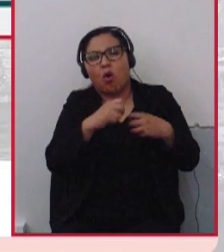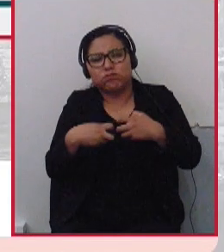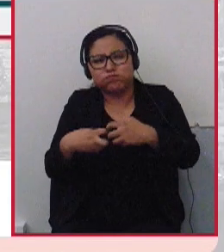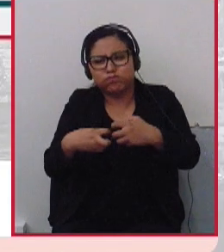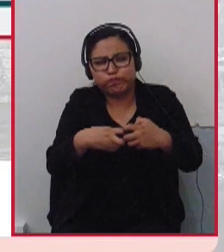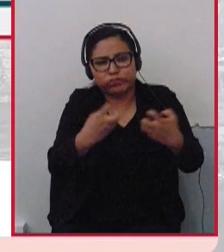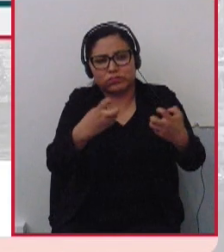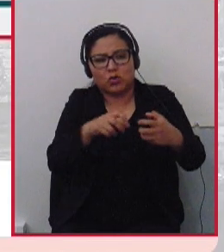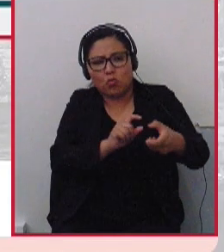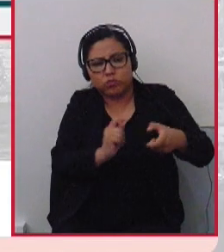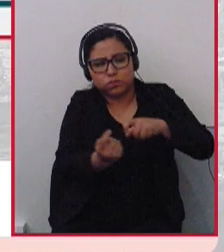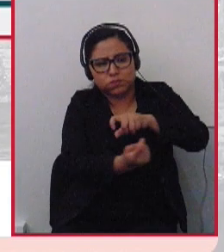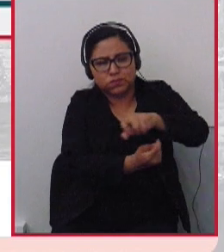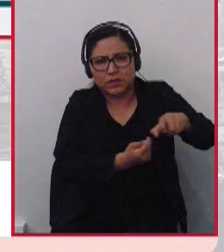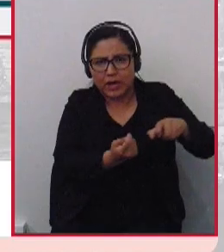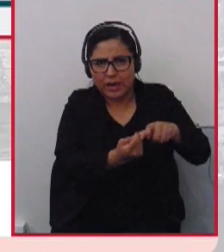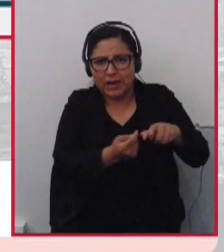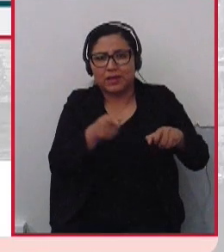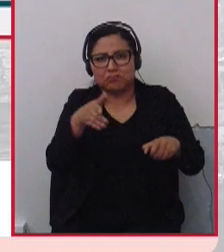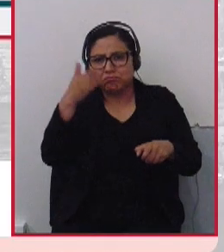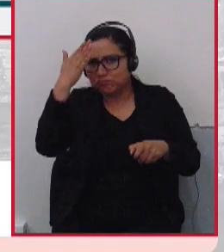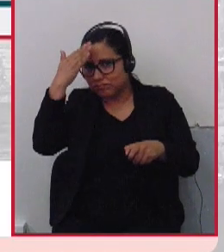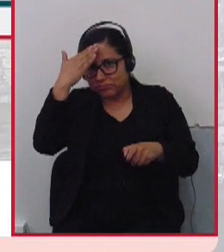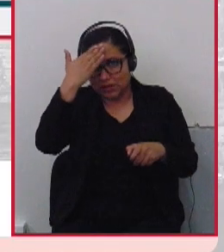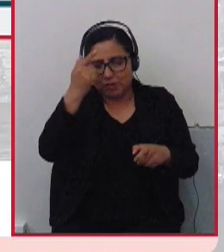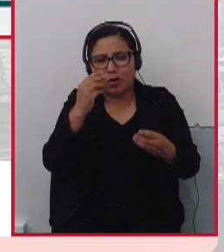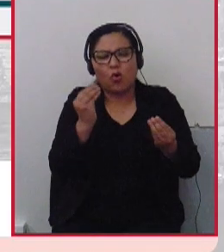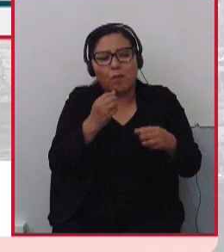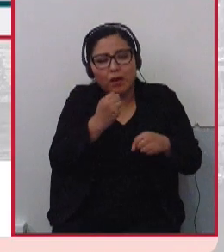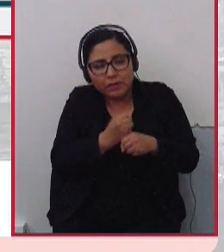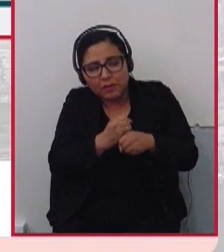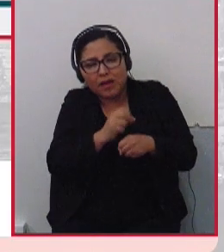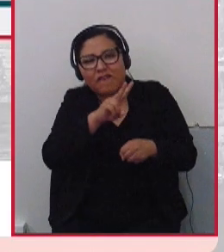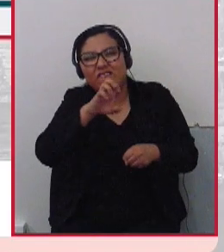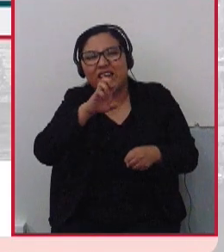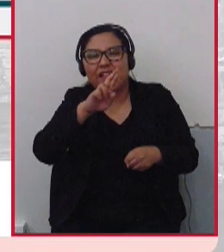cortocircuito, en los ciclones está bien, cómo lo operas el vertimil,